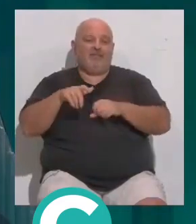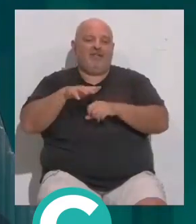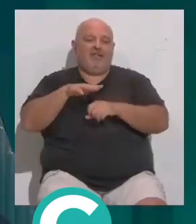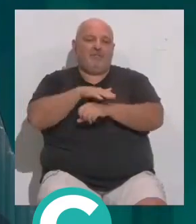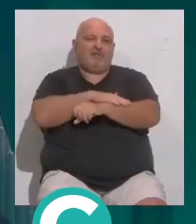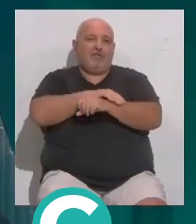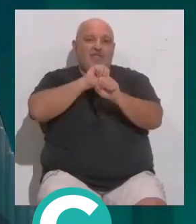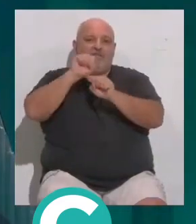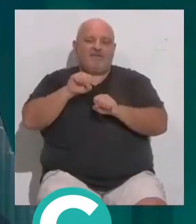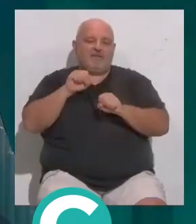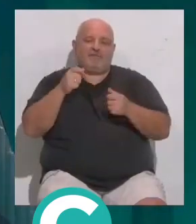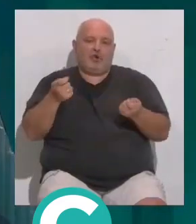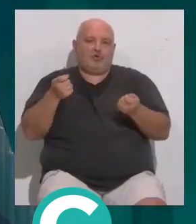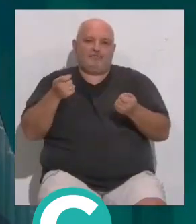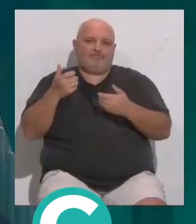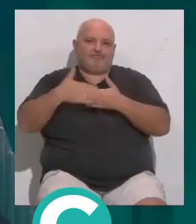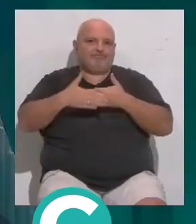clave estratégicamente.